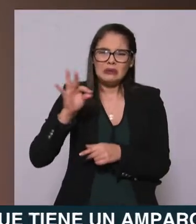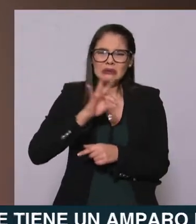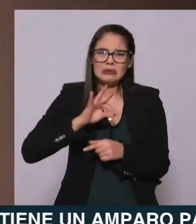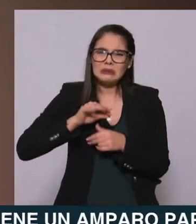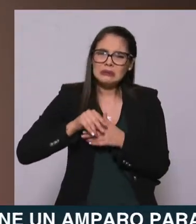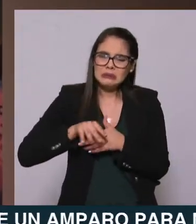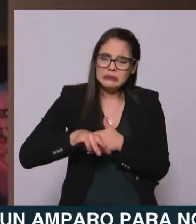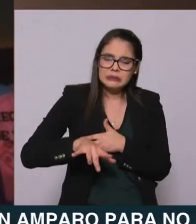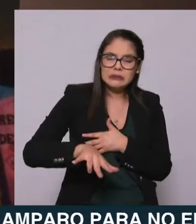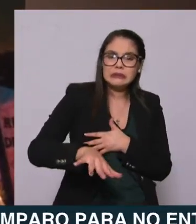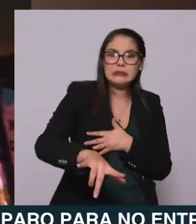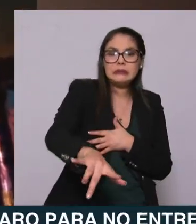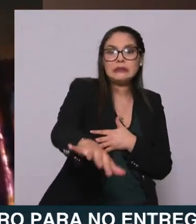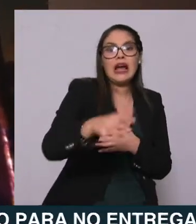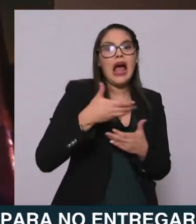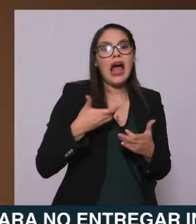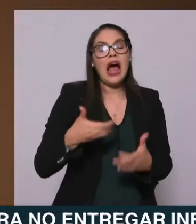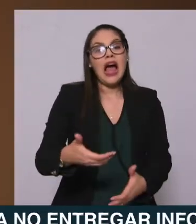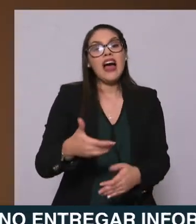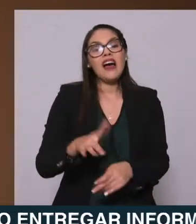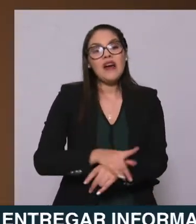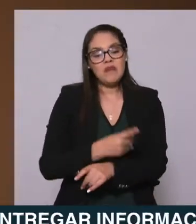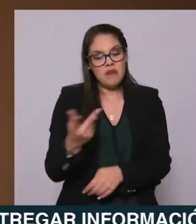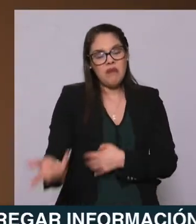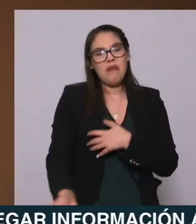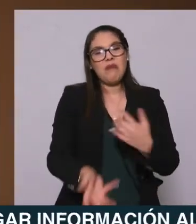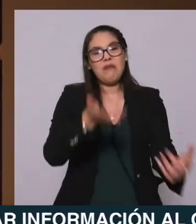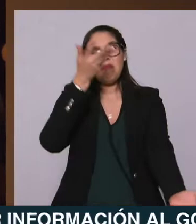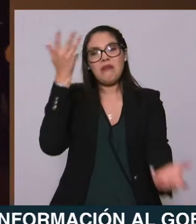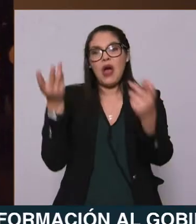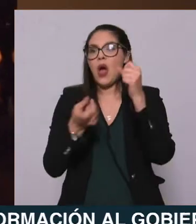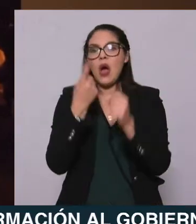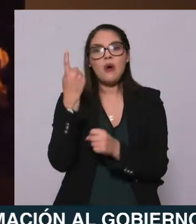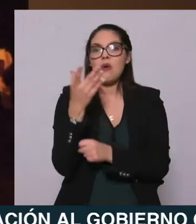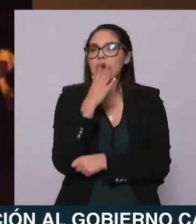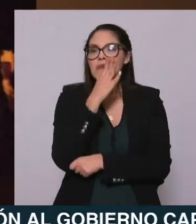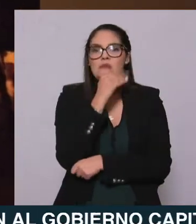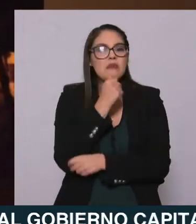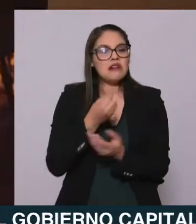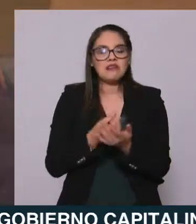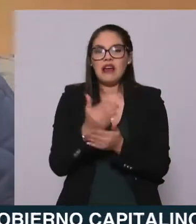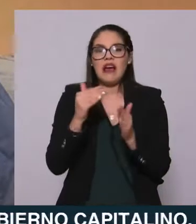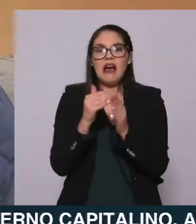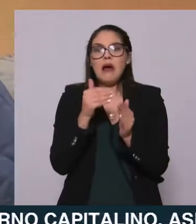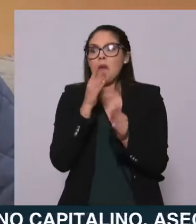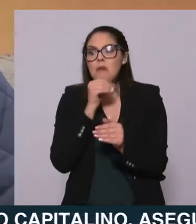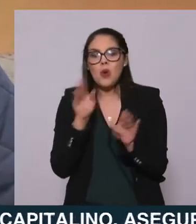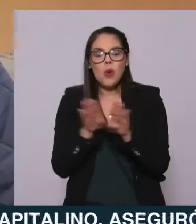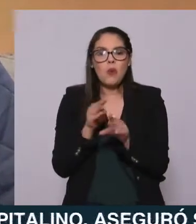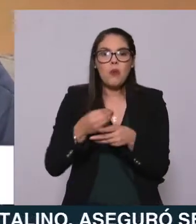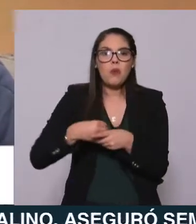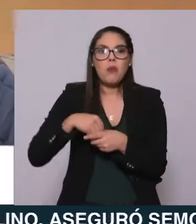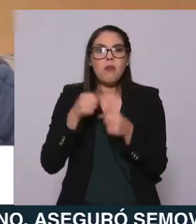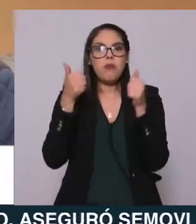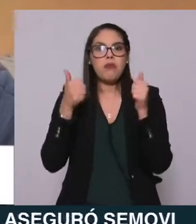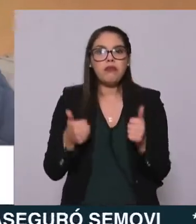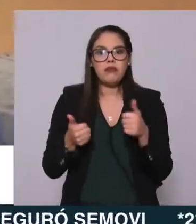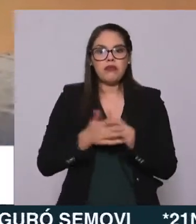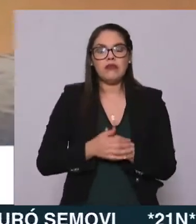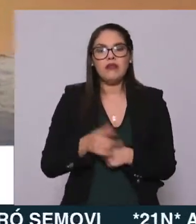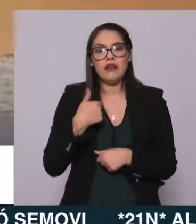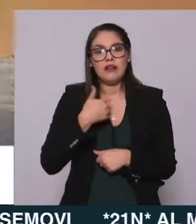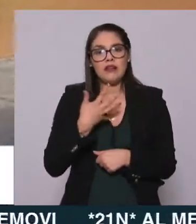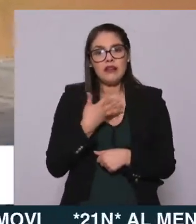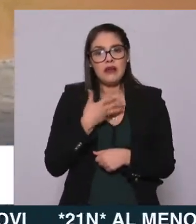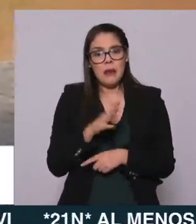y recorrió parte de la calle, lo que ocasionó que algunos no pudieran salir de sus casas. Estábamos allá en el piso